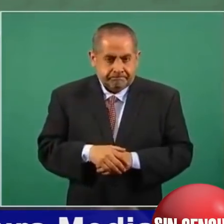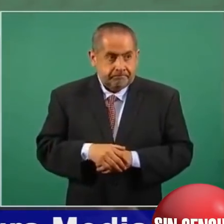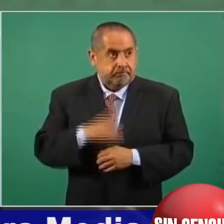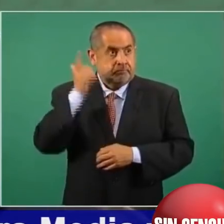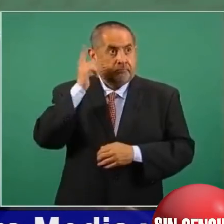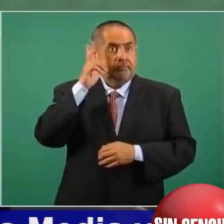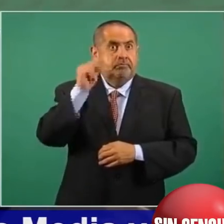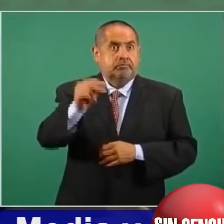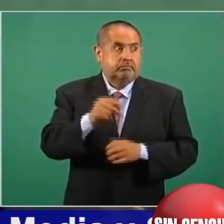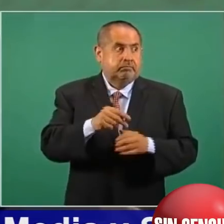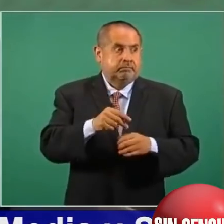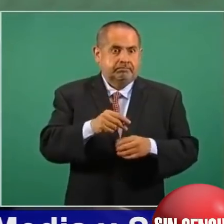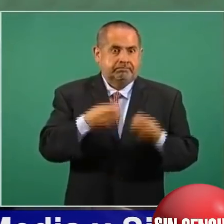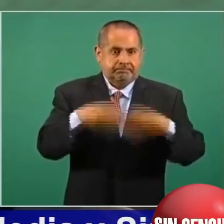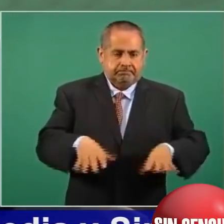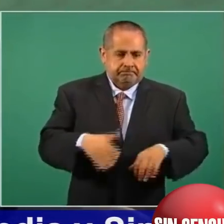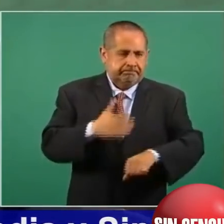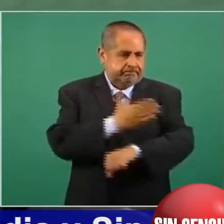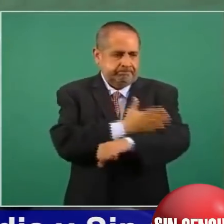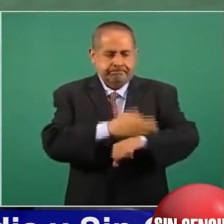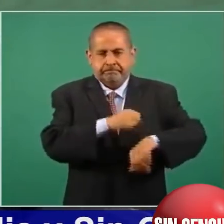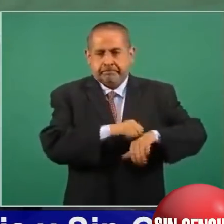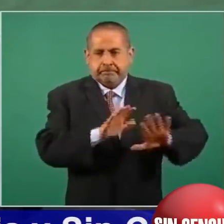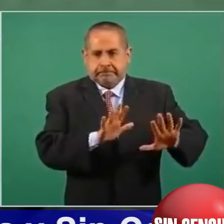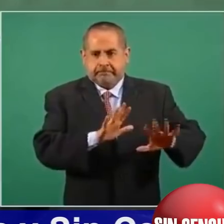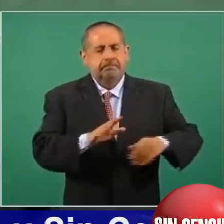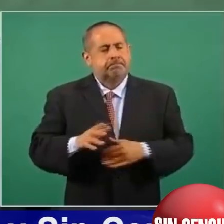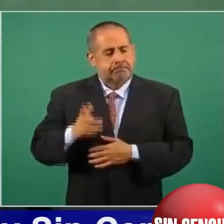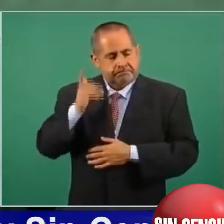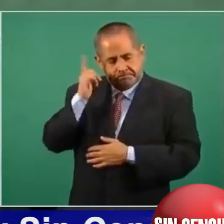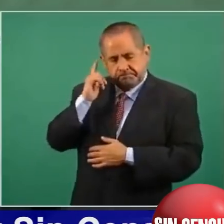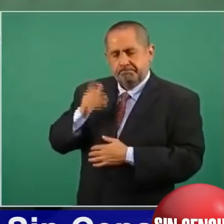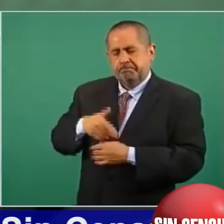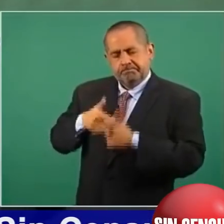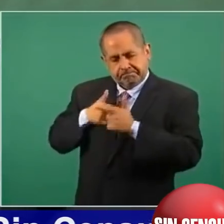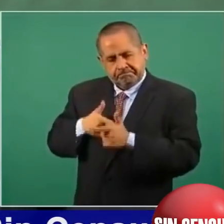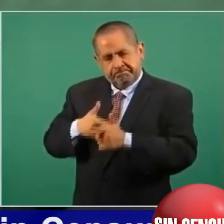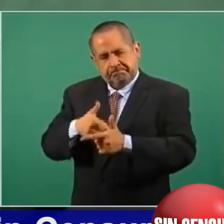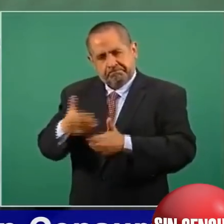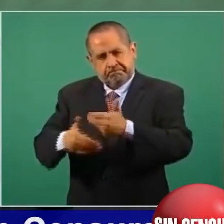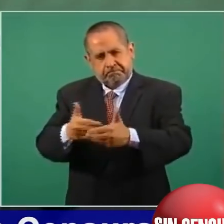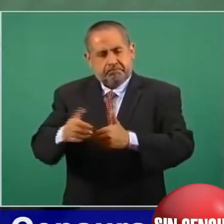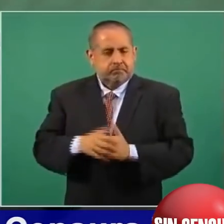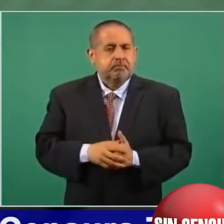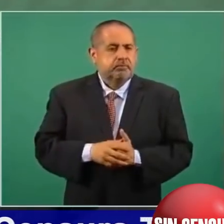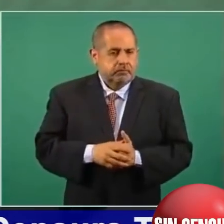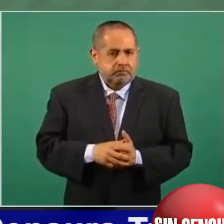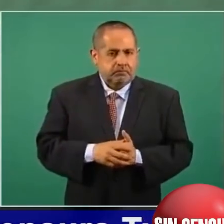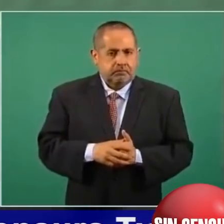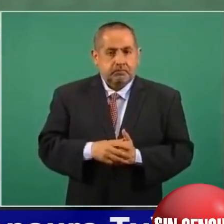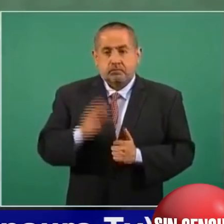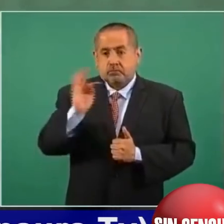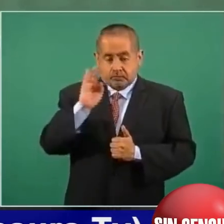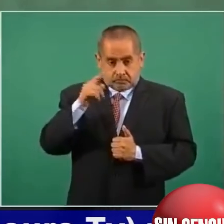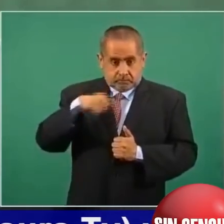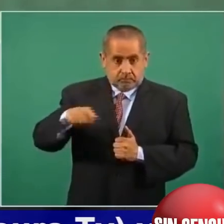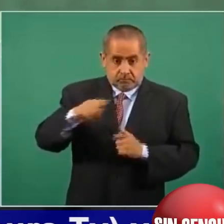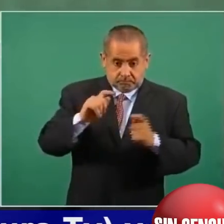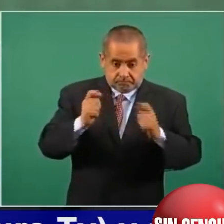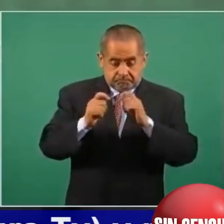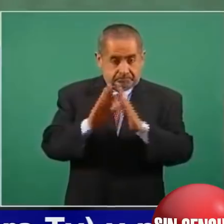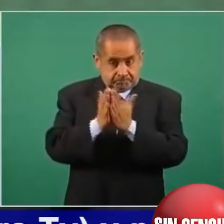toco madera, de que no sea así, pero en el caso de que